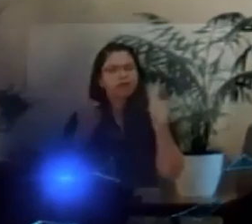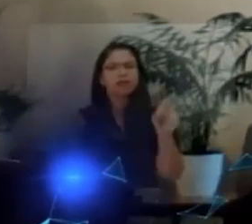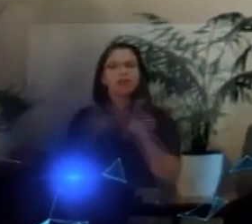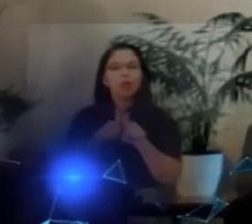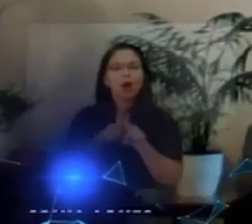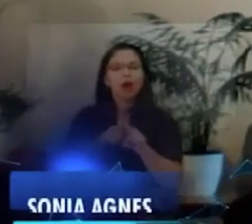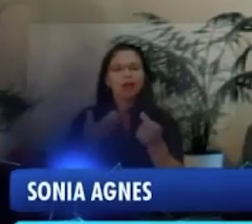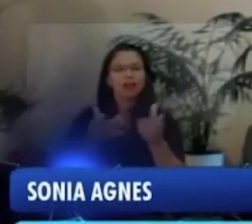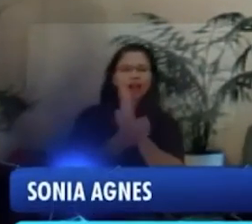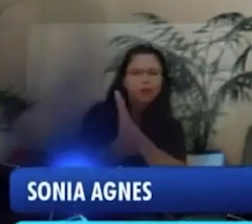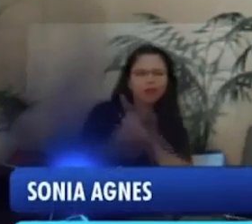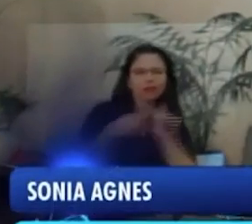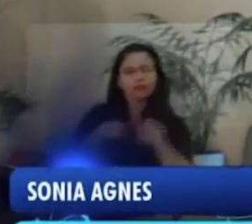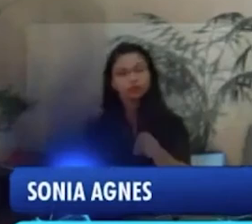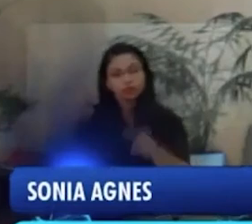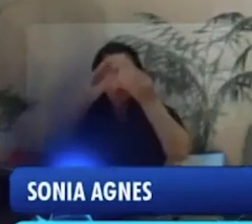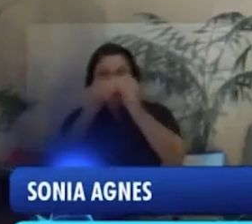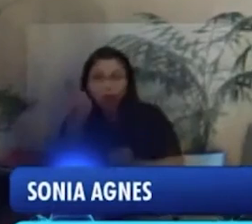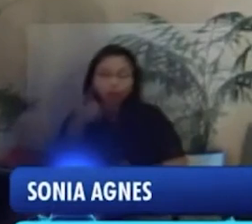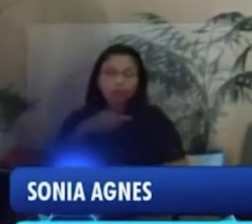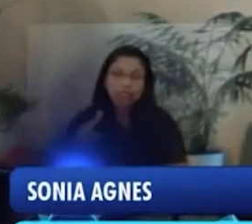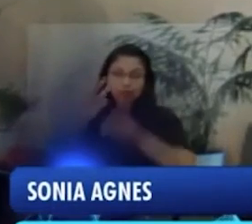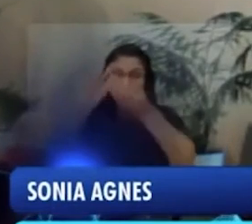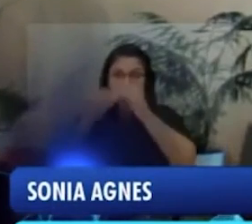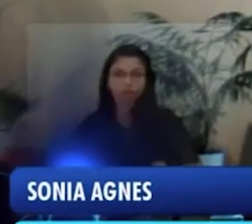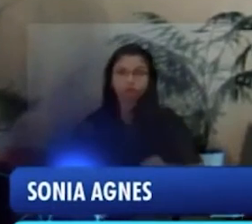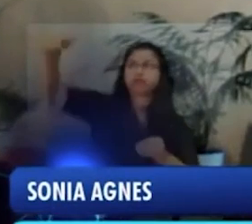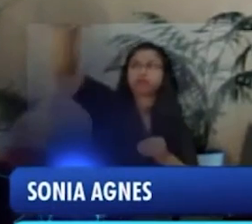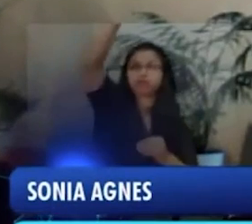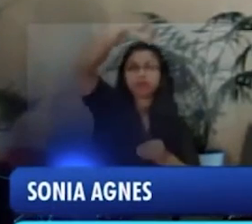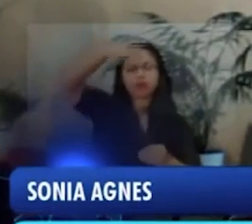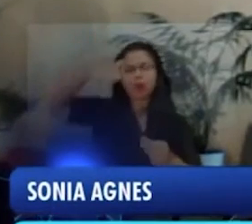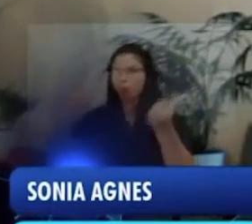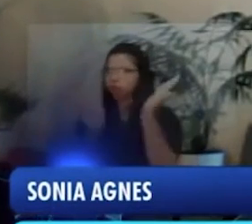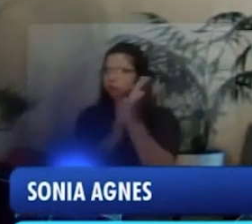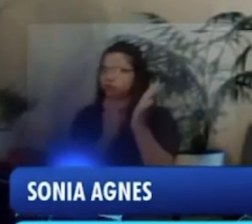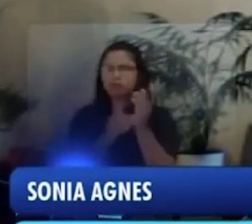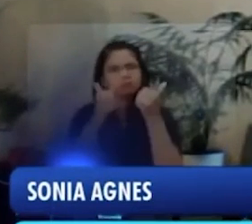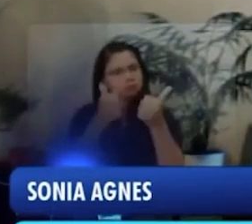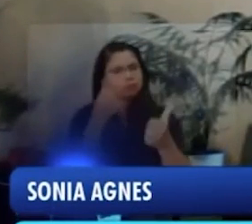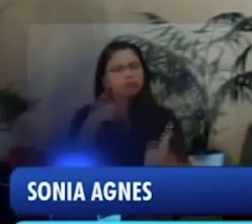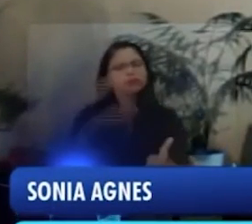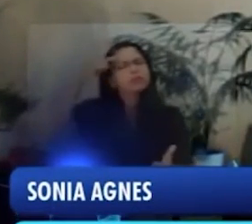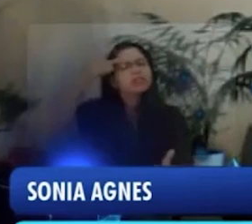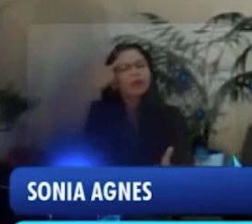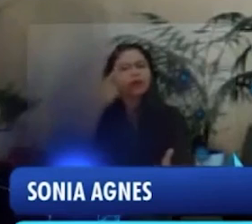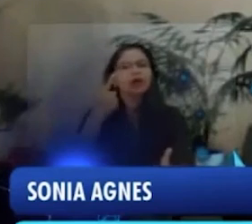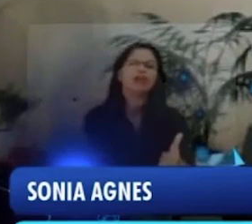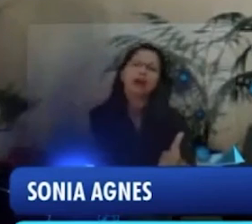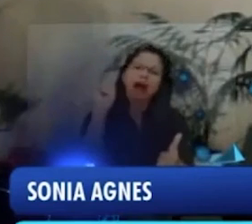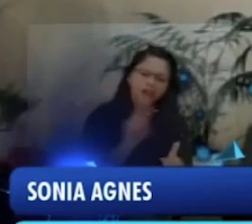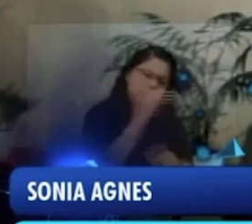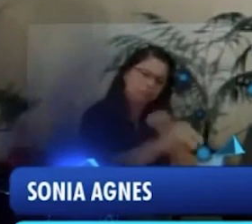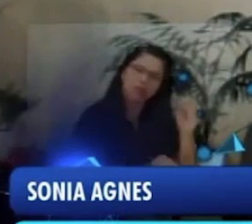fabrican un satélite por día es algo impresionante, ¿no? Porque no pensaban los satélites daban años de desarrollo y ahora hacen uno por día. Así que,